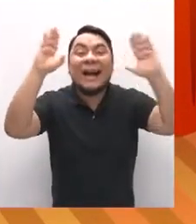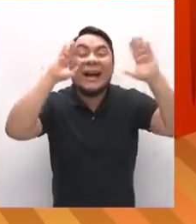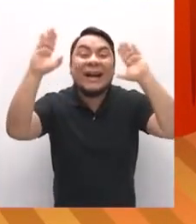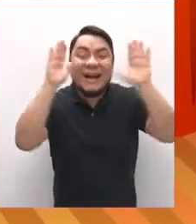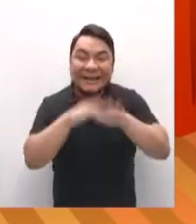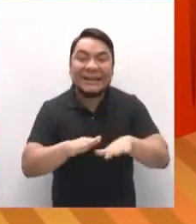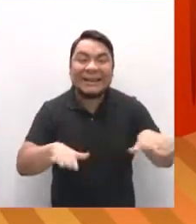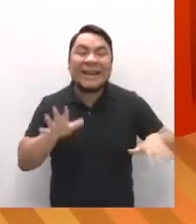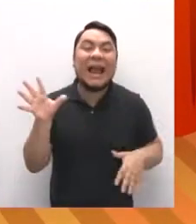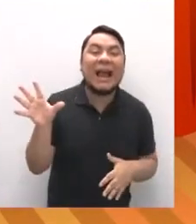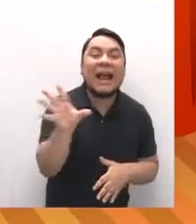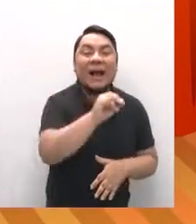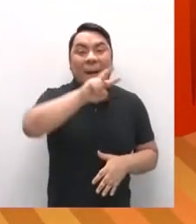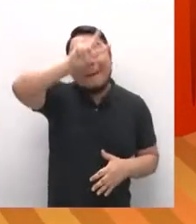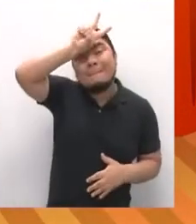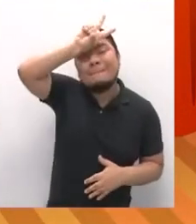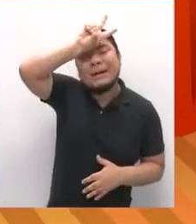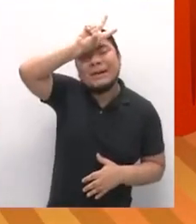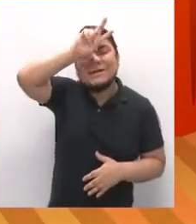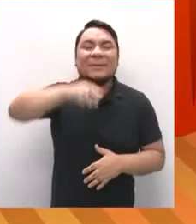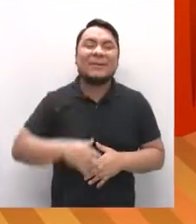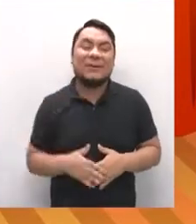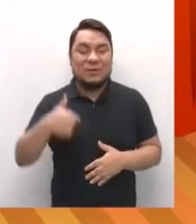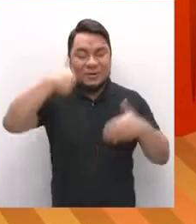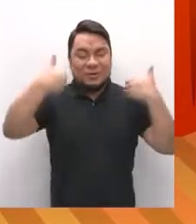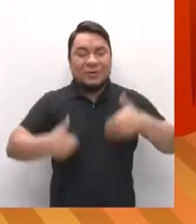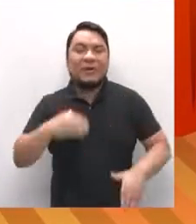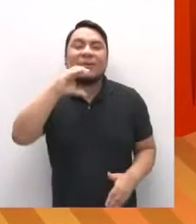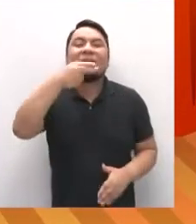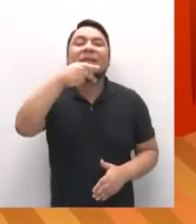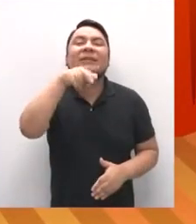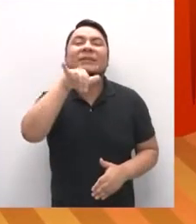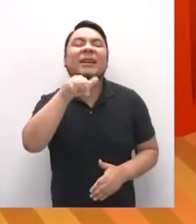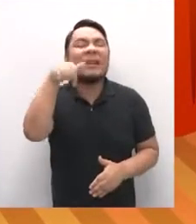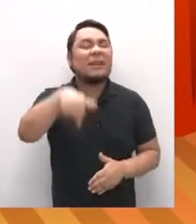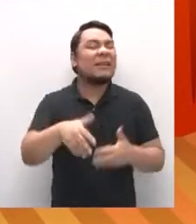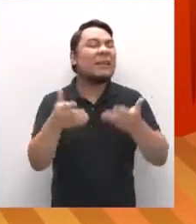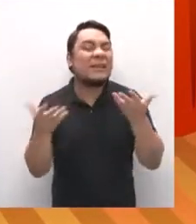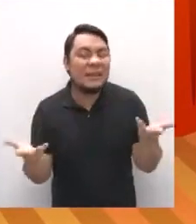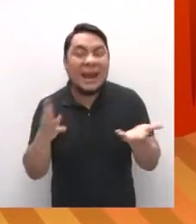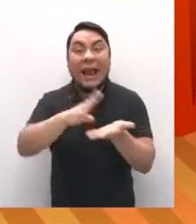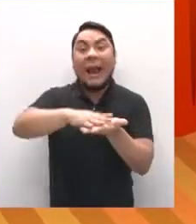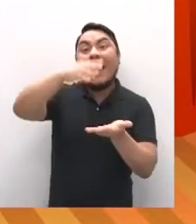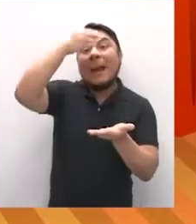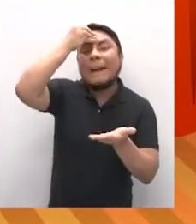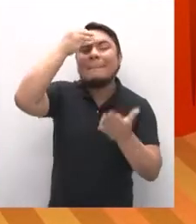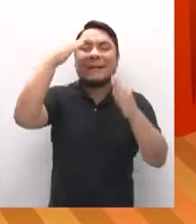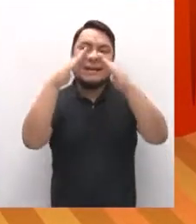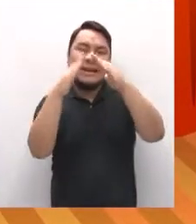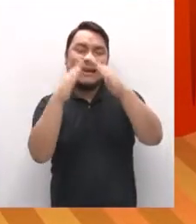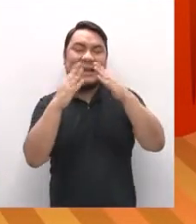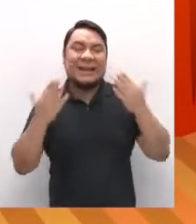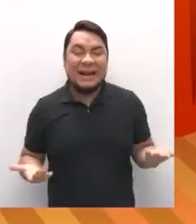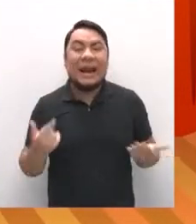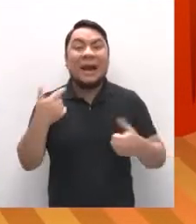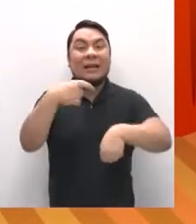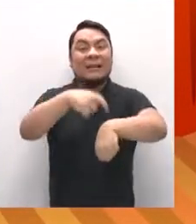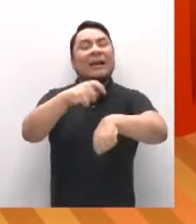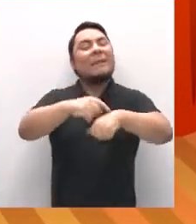Y niñas de todo el Perú. Yo soy Chancay y esto es Aprendo en Casa,